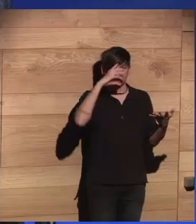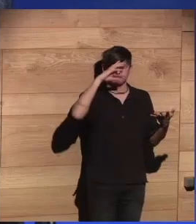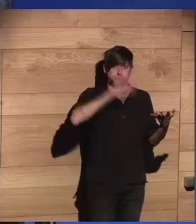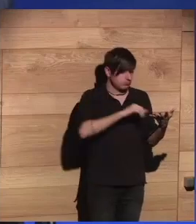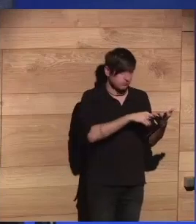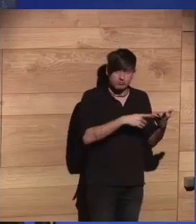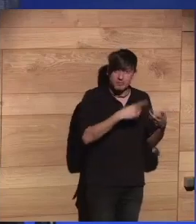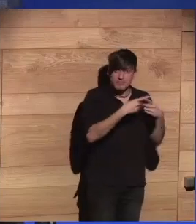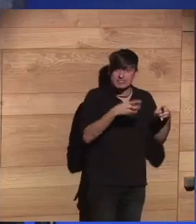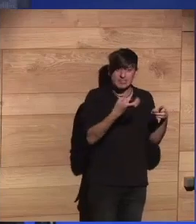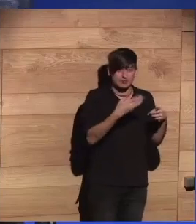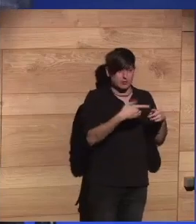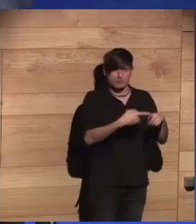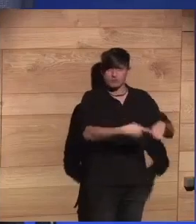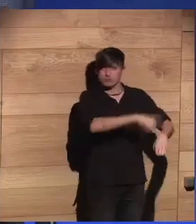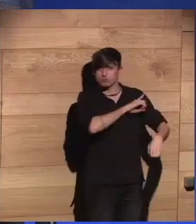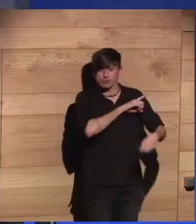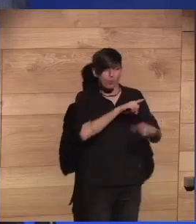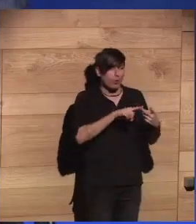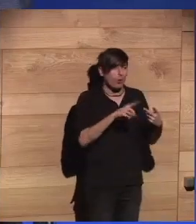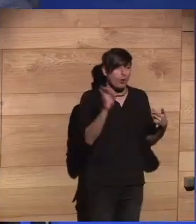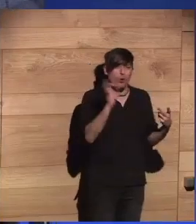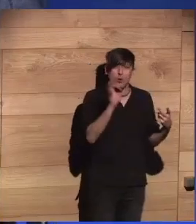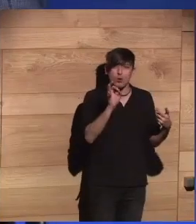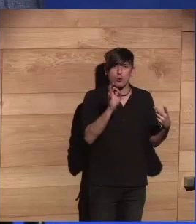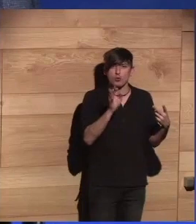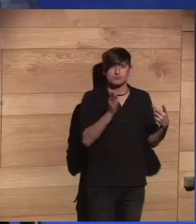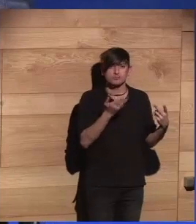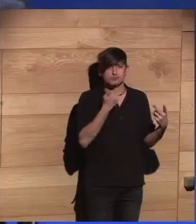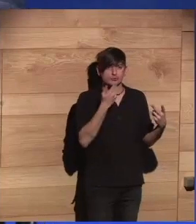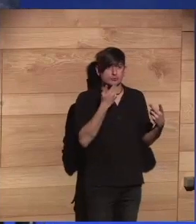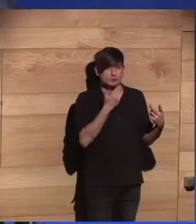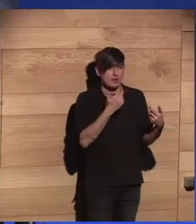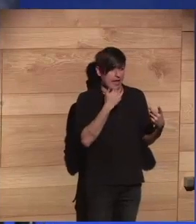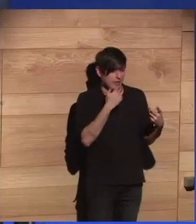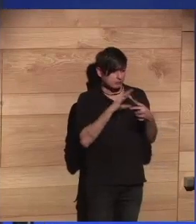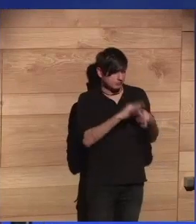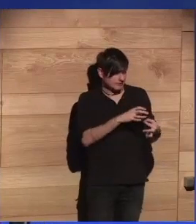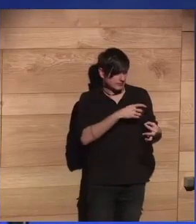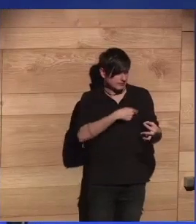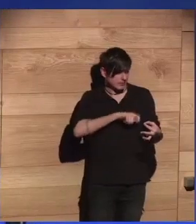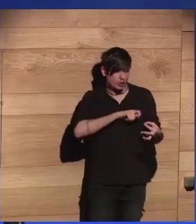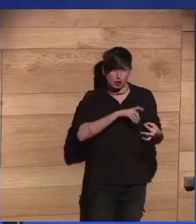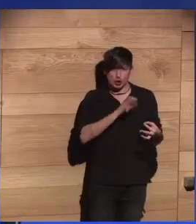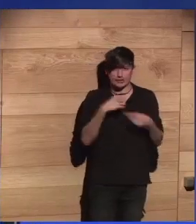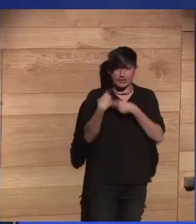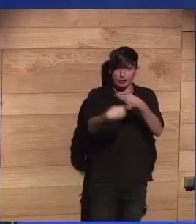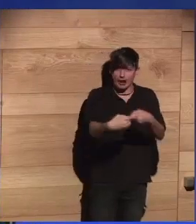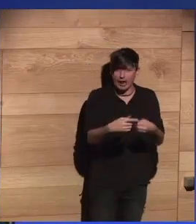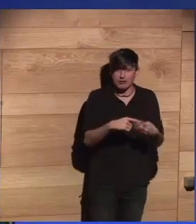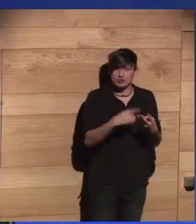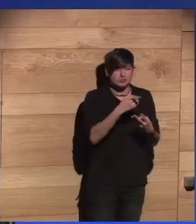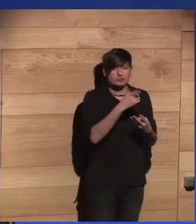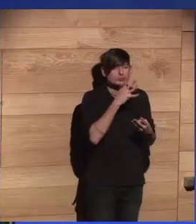esta obra? ¿Su radicalidad o el lado más hispano, digamos, el lado más tradicional? ¿Qué fue